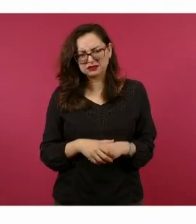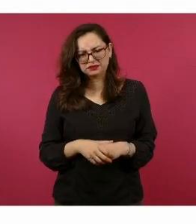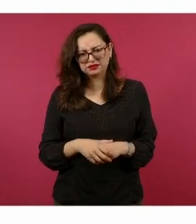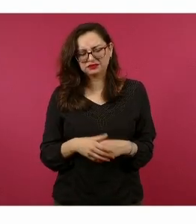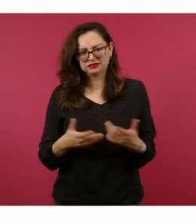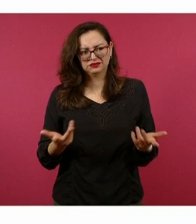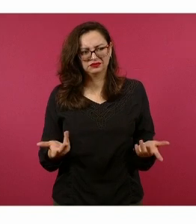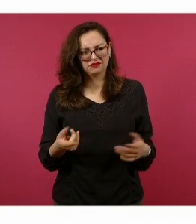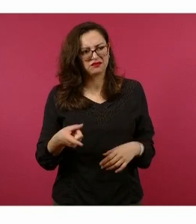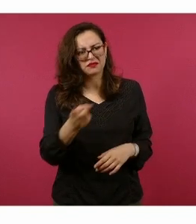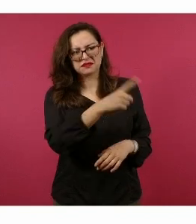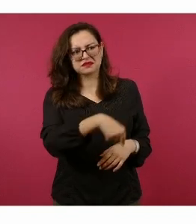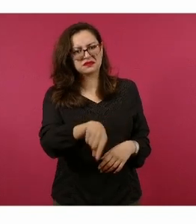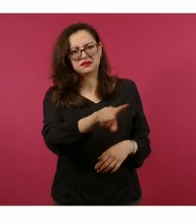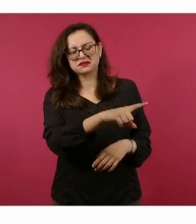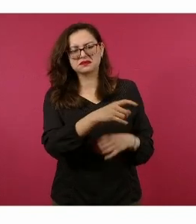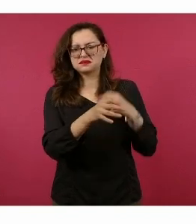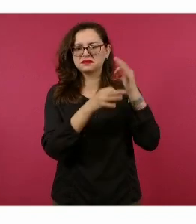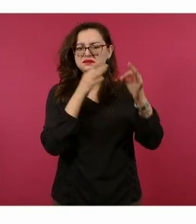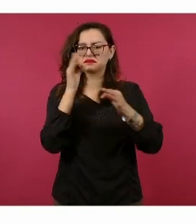Porque es como estarnos